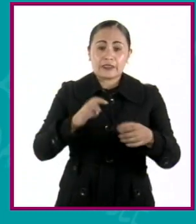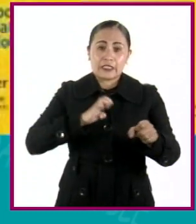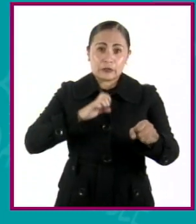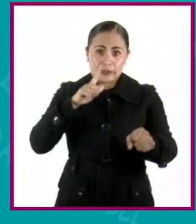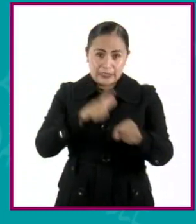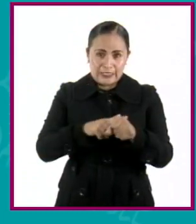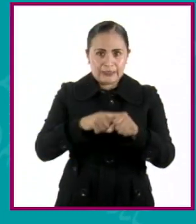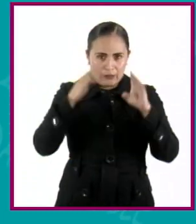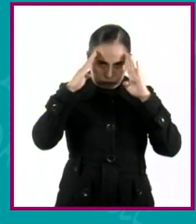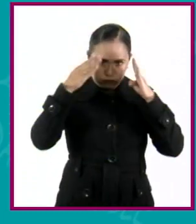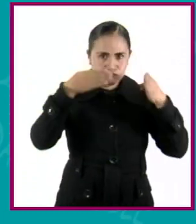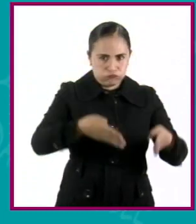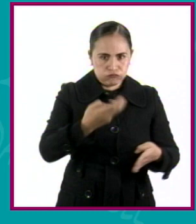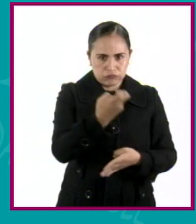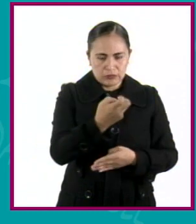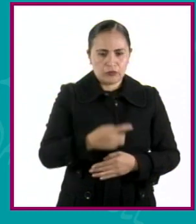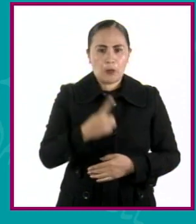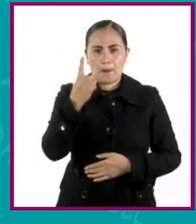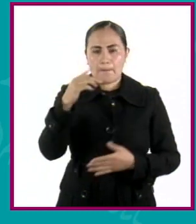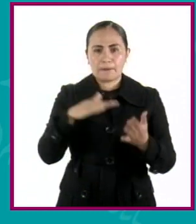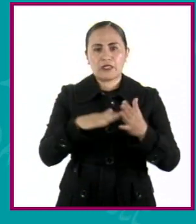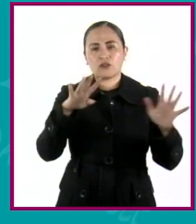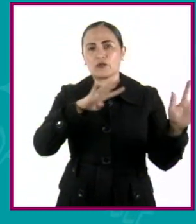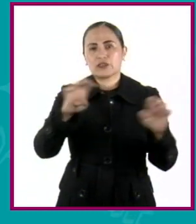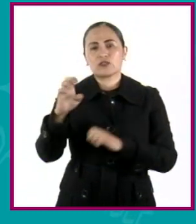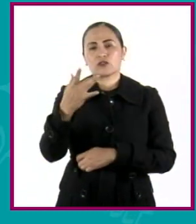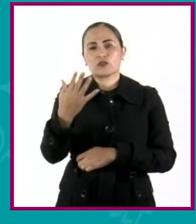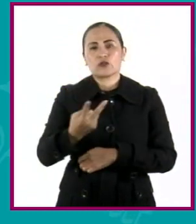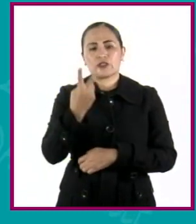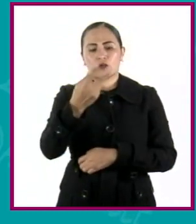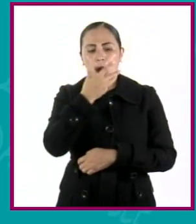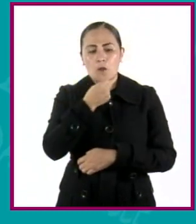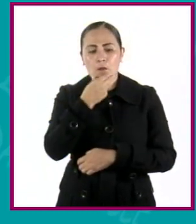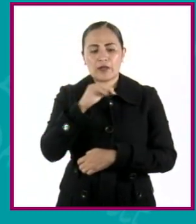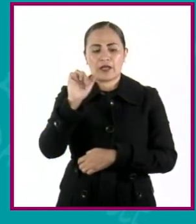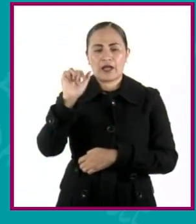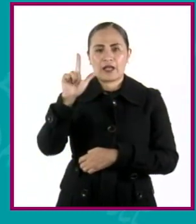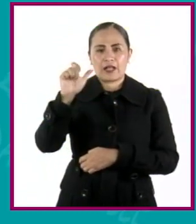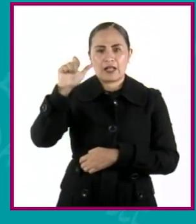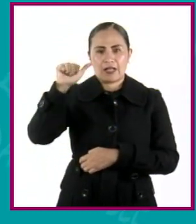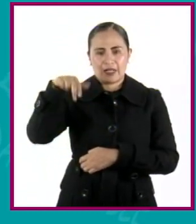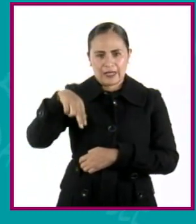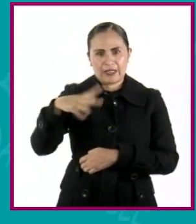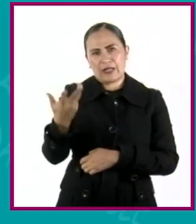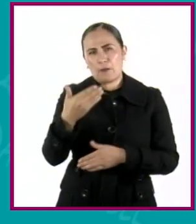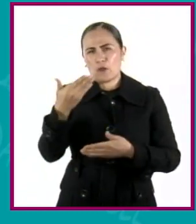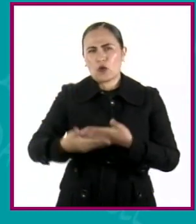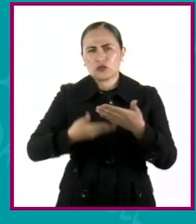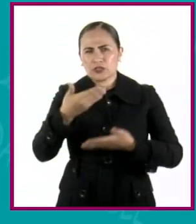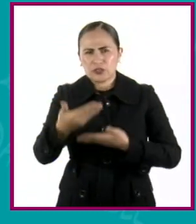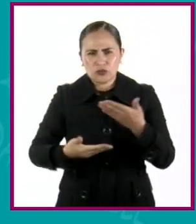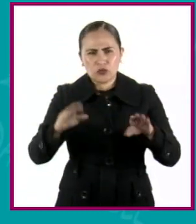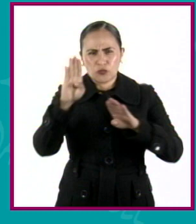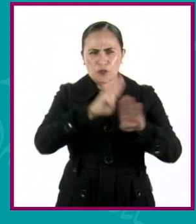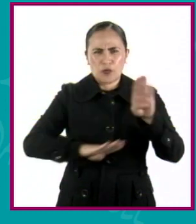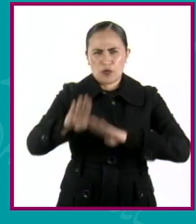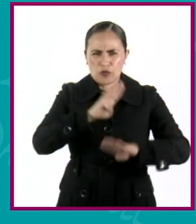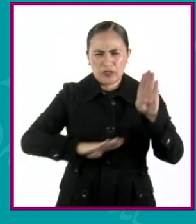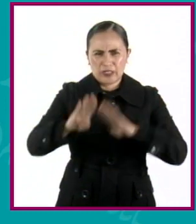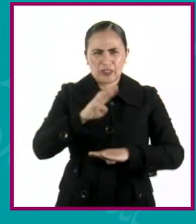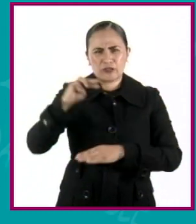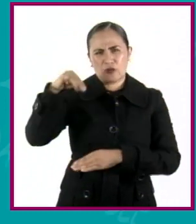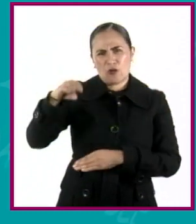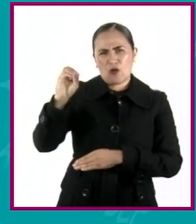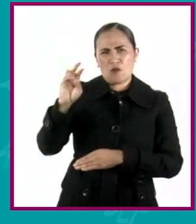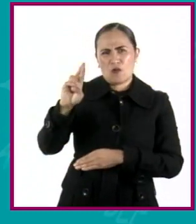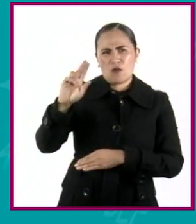del área. En 1952, Alan Turing intentó describir los procesos biológicos que regulan la